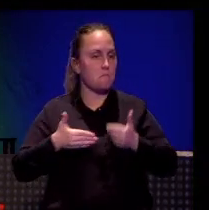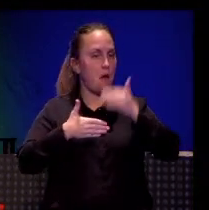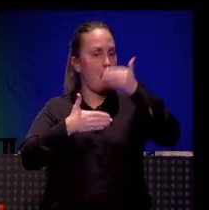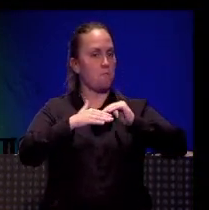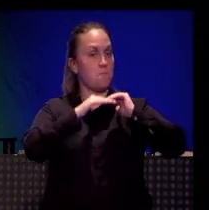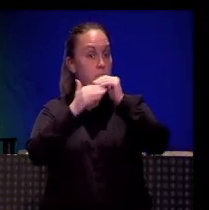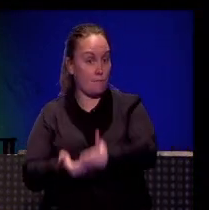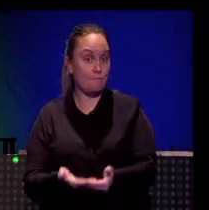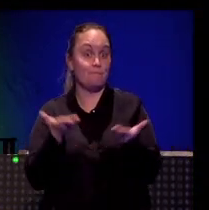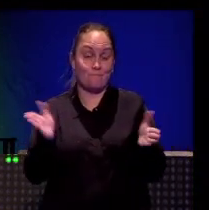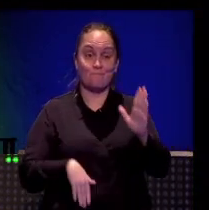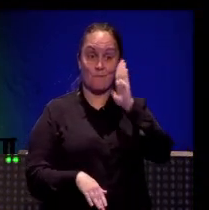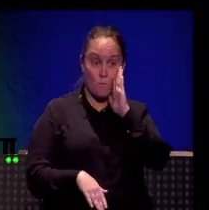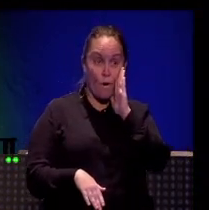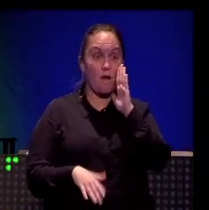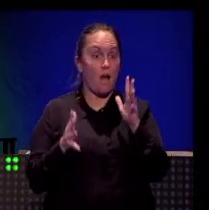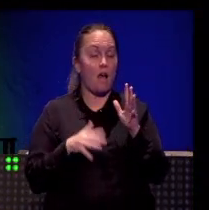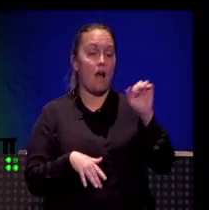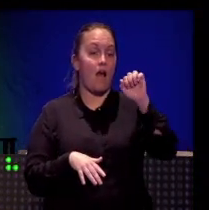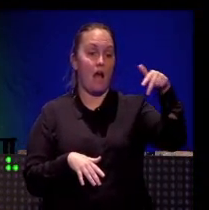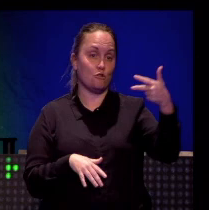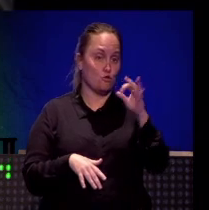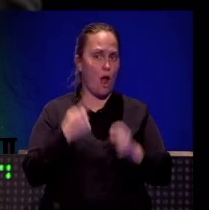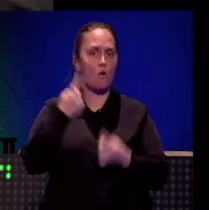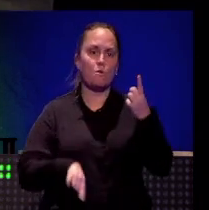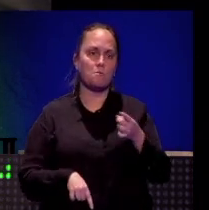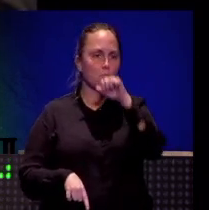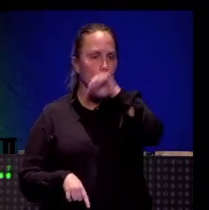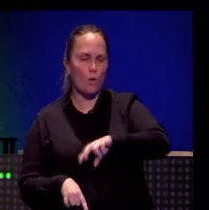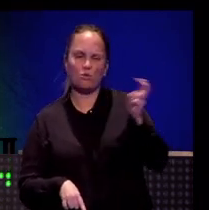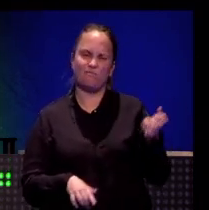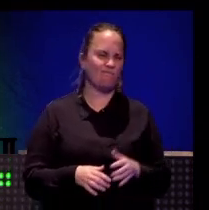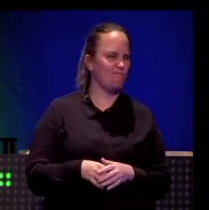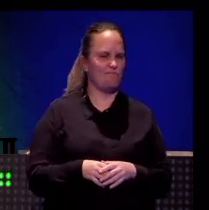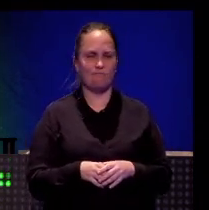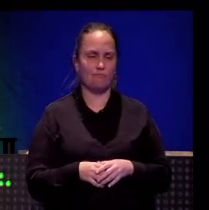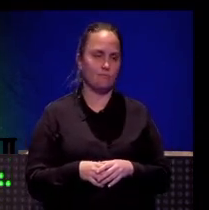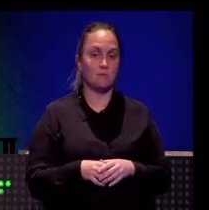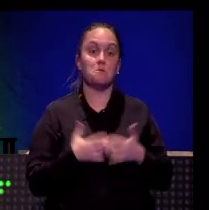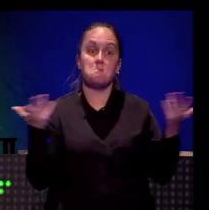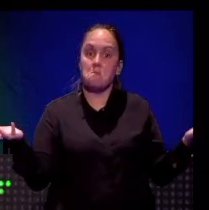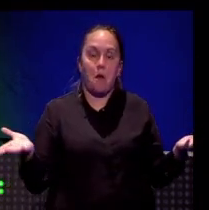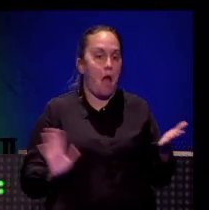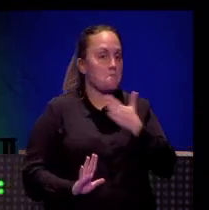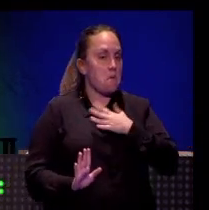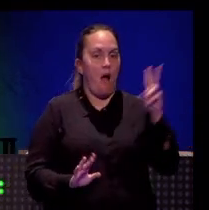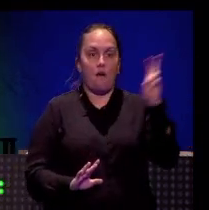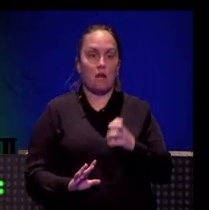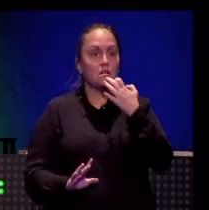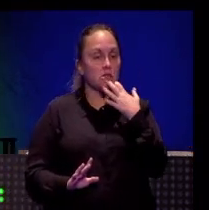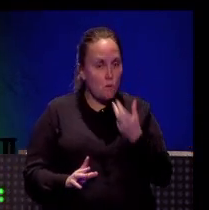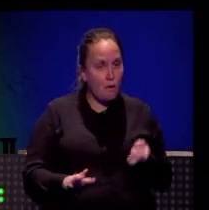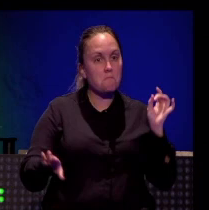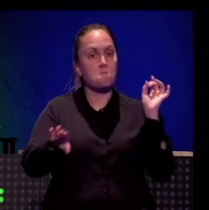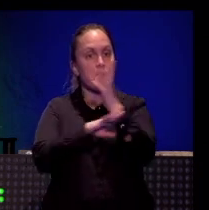ya digo ahora mío por ejemplo anchos que bueno tiene unos términos que algunos les gustan otros y otros no igualmente distribuyan el él porque en cualquier parte